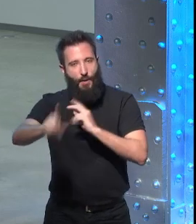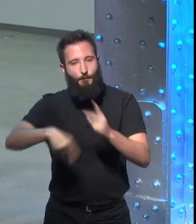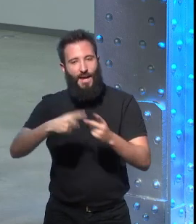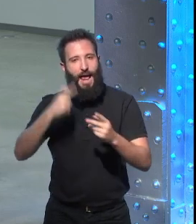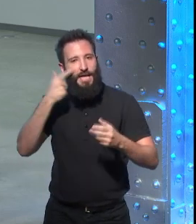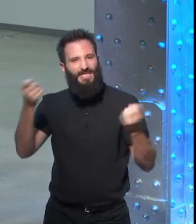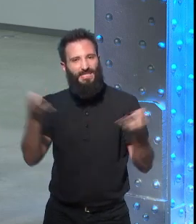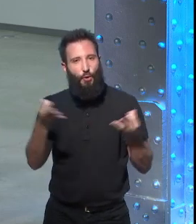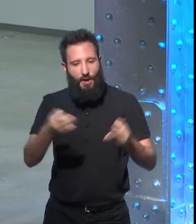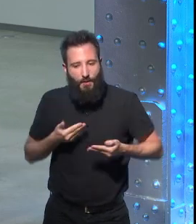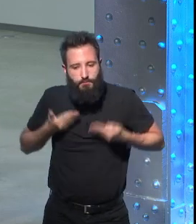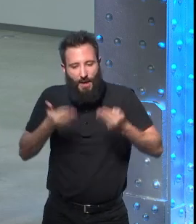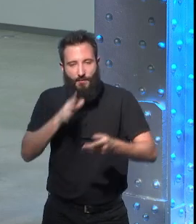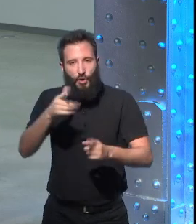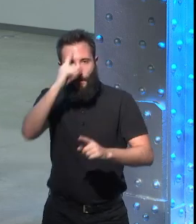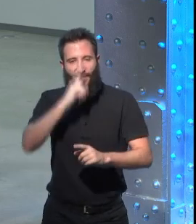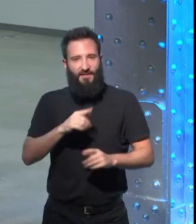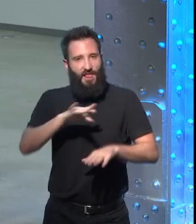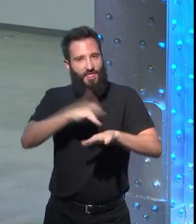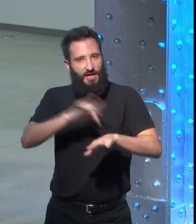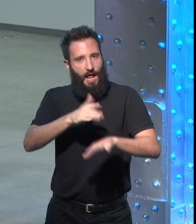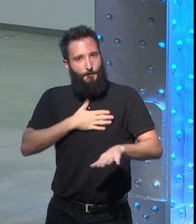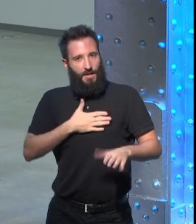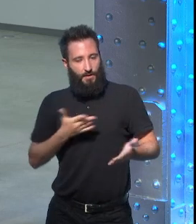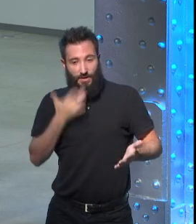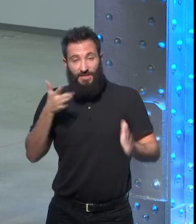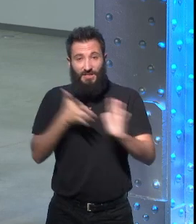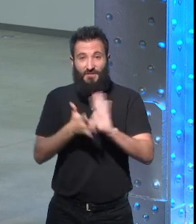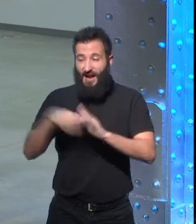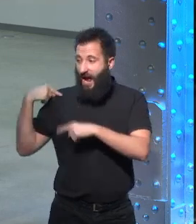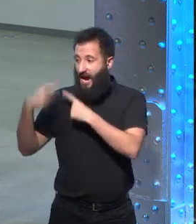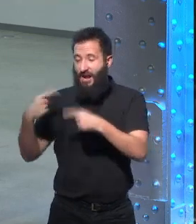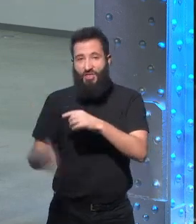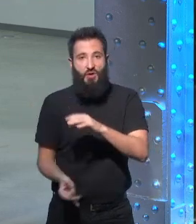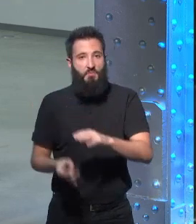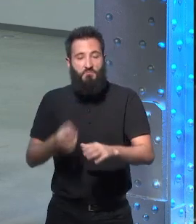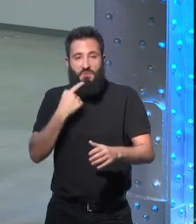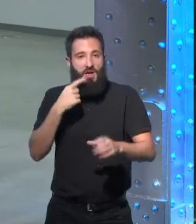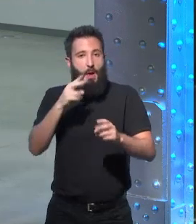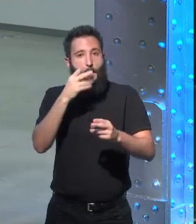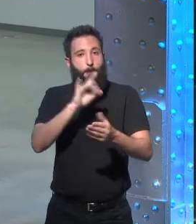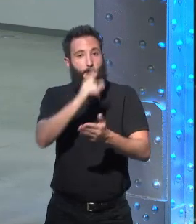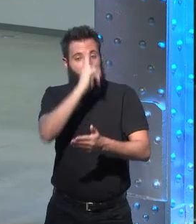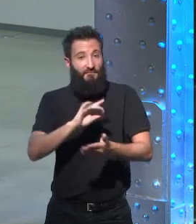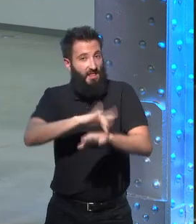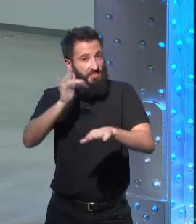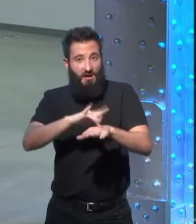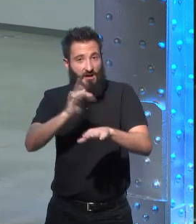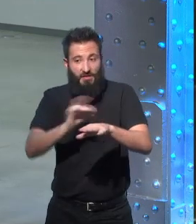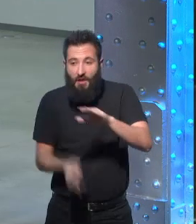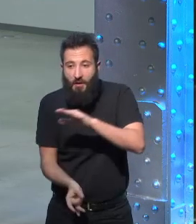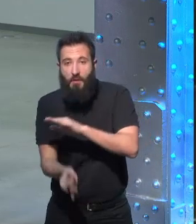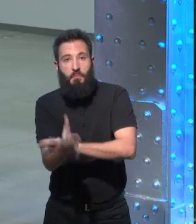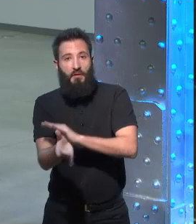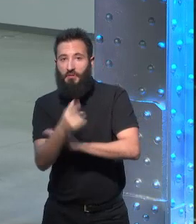yo creo que debe de tener mis perfiles digitales. Es una generación que se da de alta, utiliza además los perfiles digitales y se pone a trabajar con